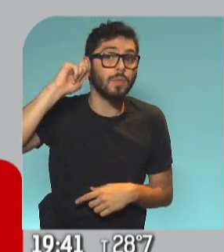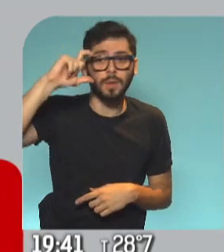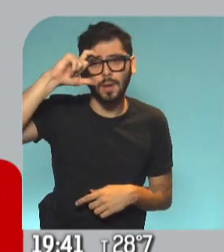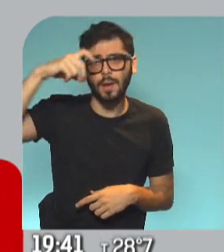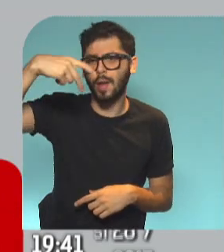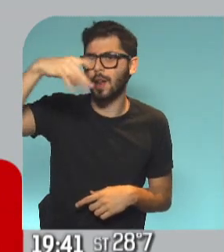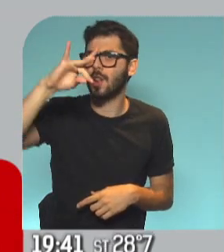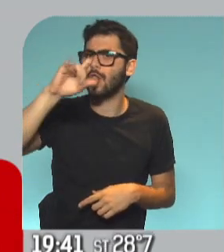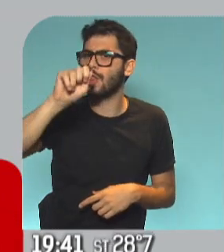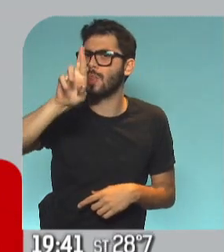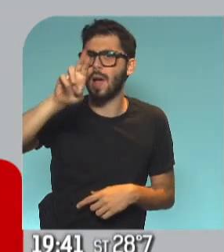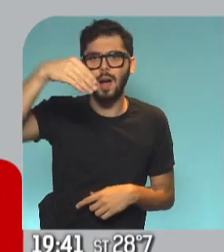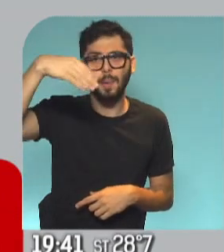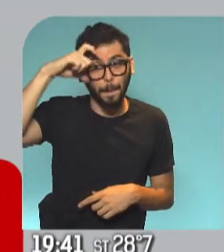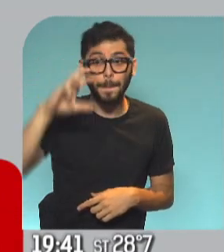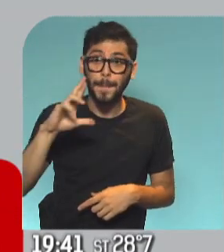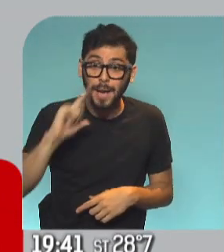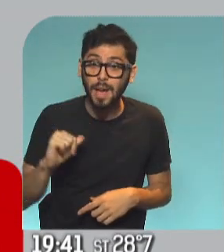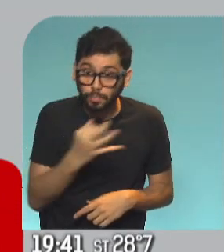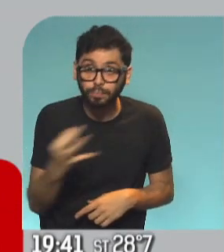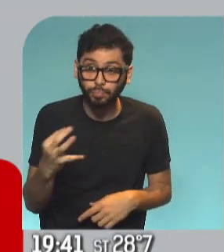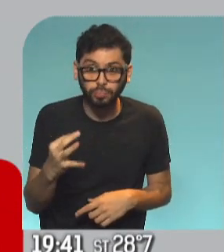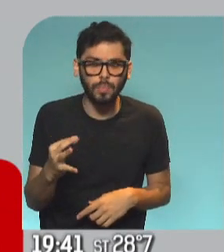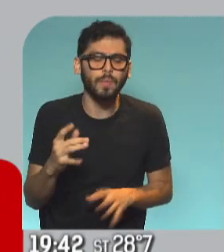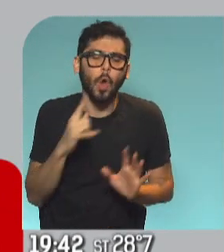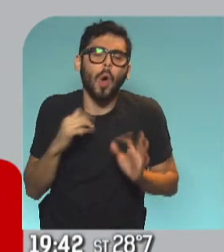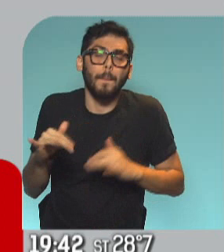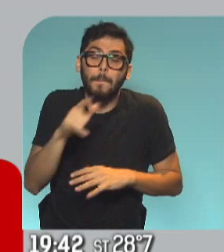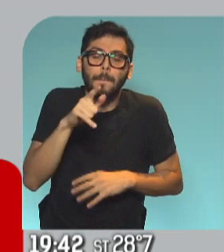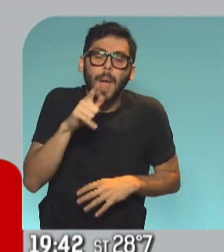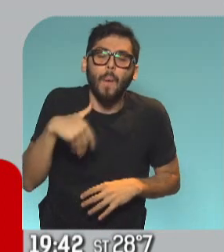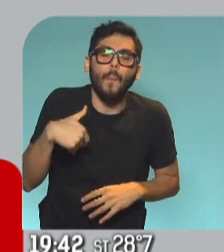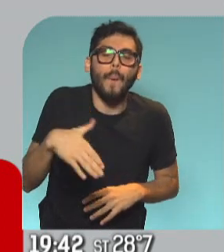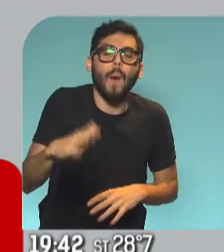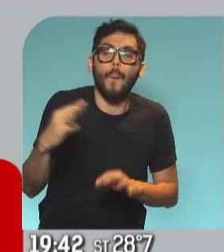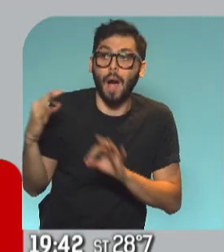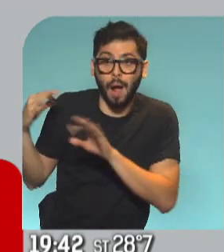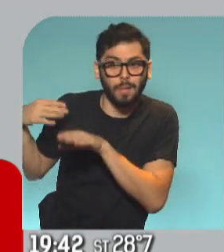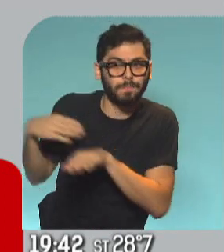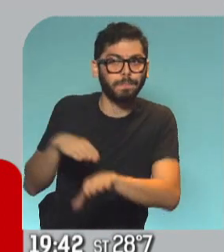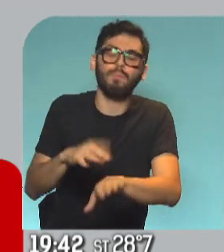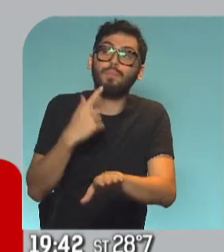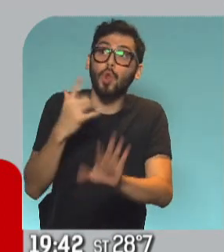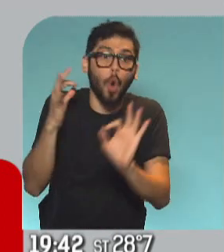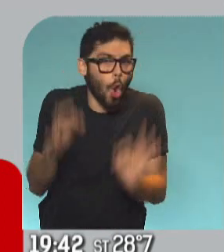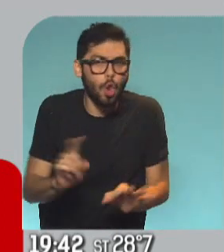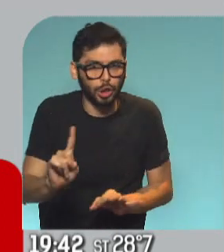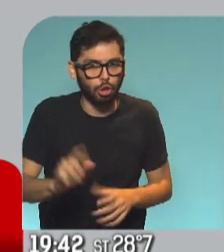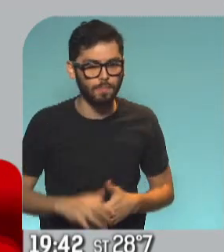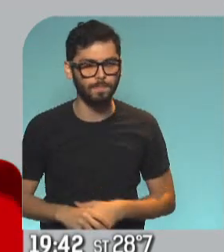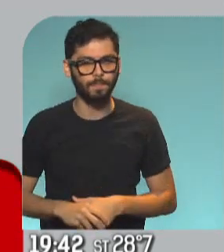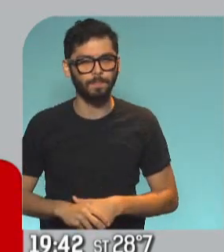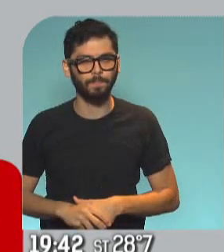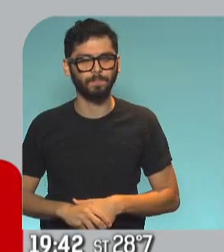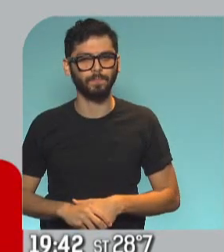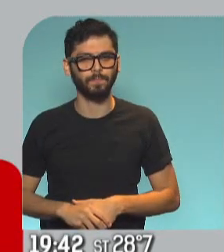A ver, hay fuertes rumores de que estaría llegando la Gendarmería, pero todavía no se hizo presente aquí en el edificio. Bien, bien.